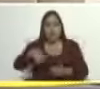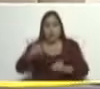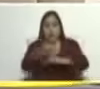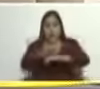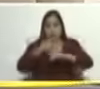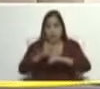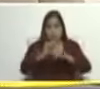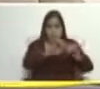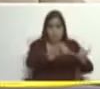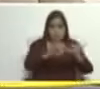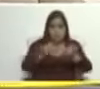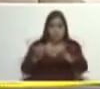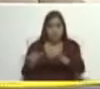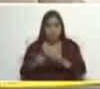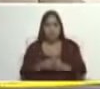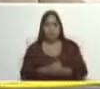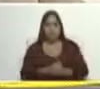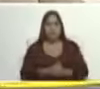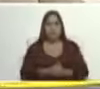gobernarnos.